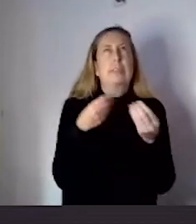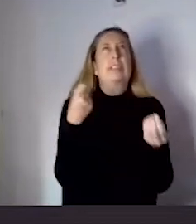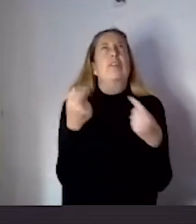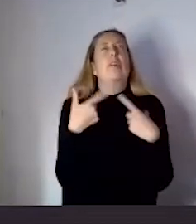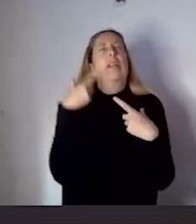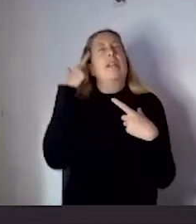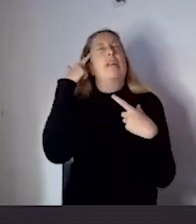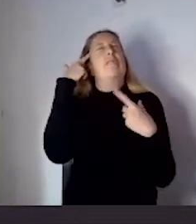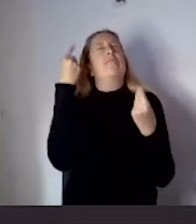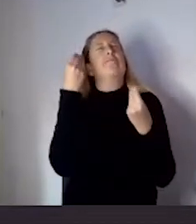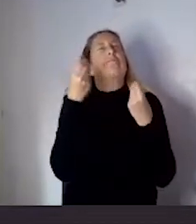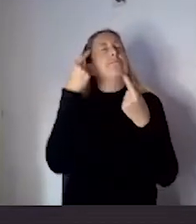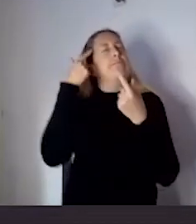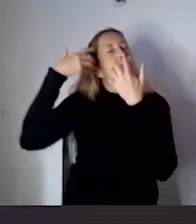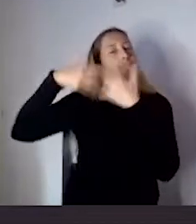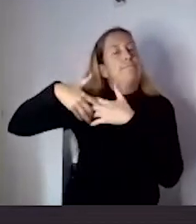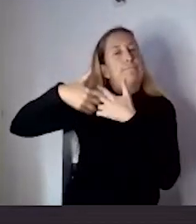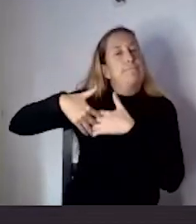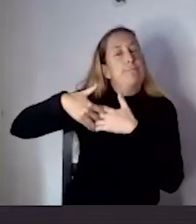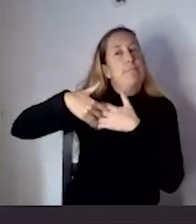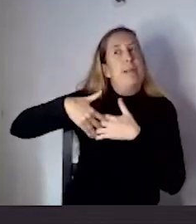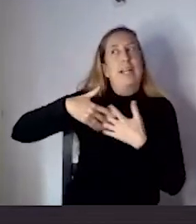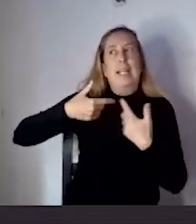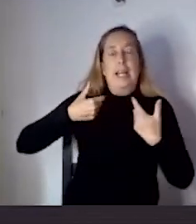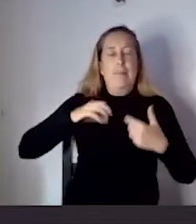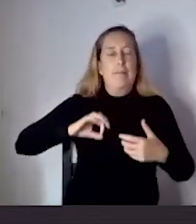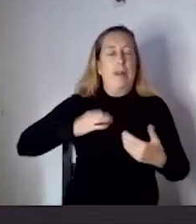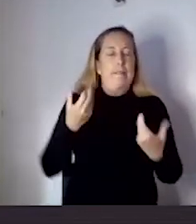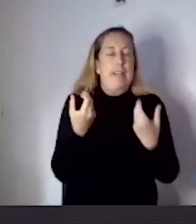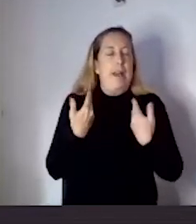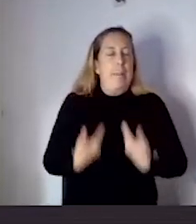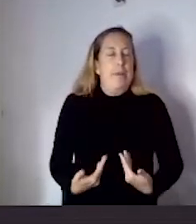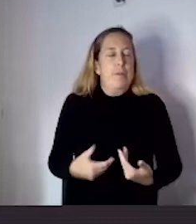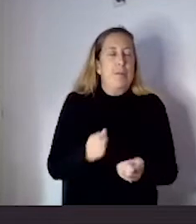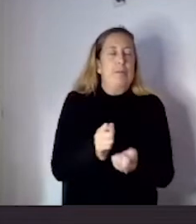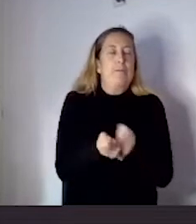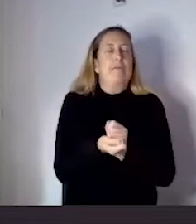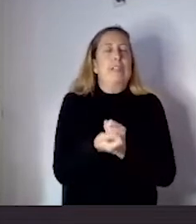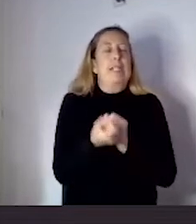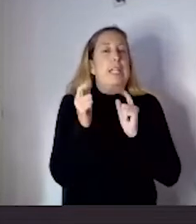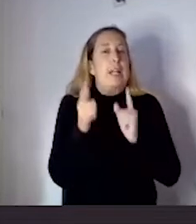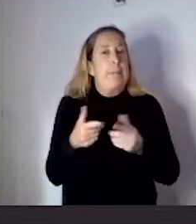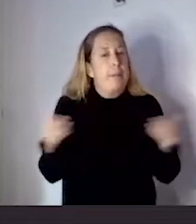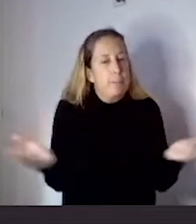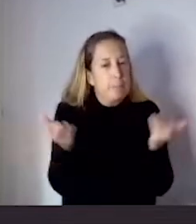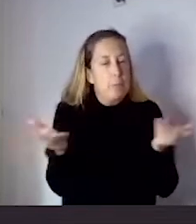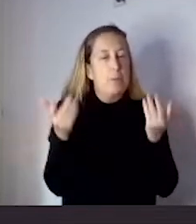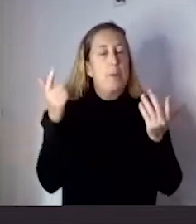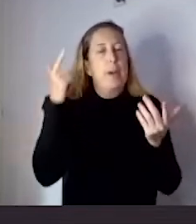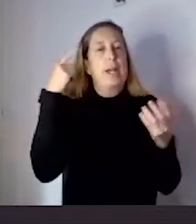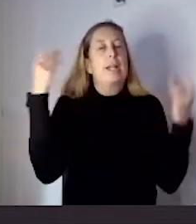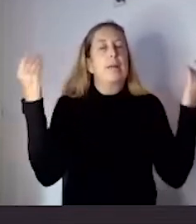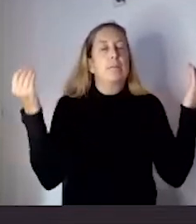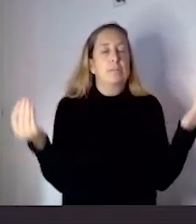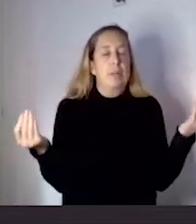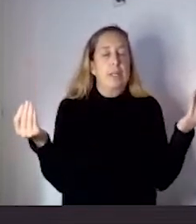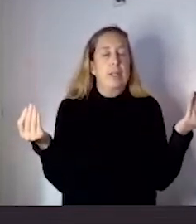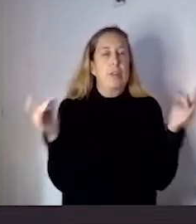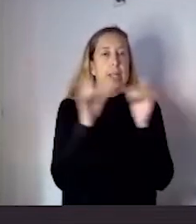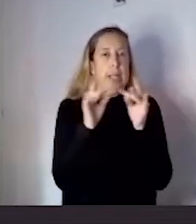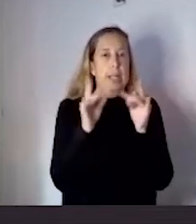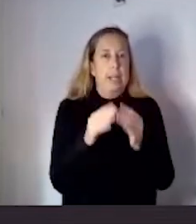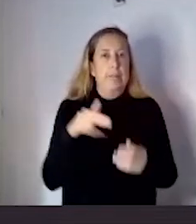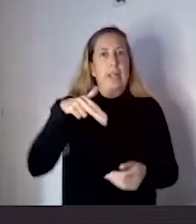para transformación personal incluyendo promover la meditación digital comencemos que es un nfc